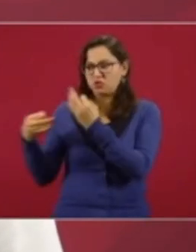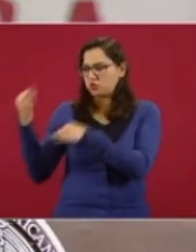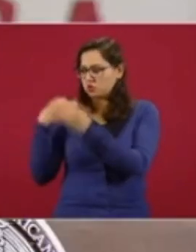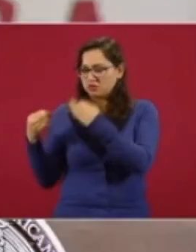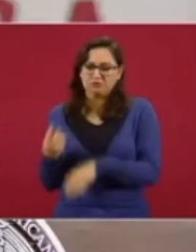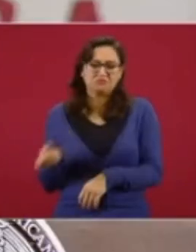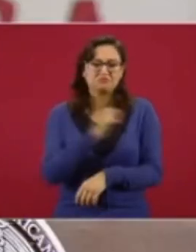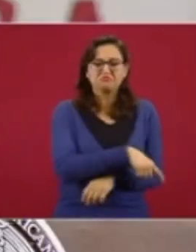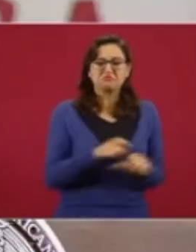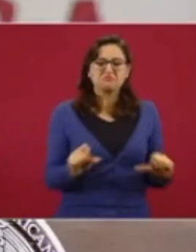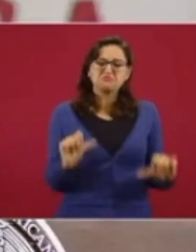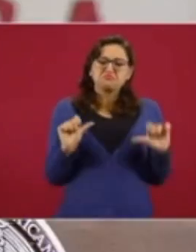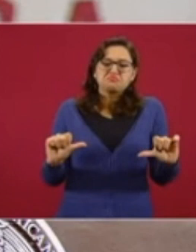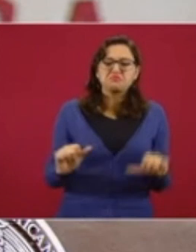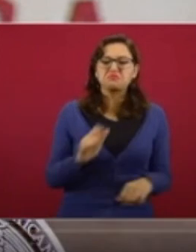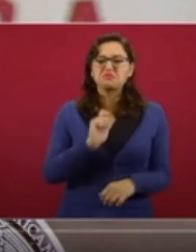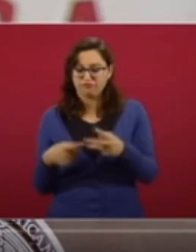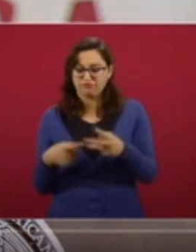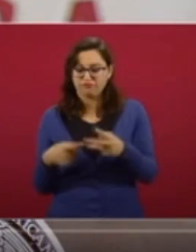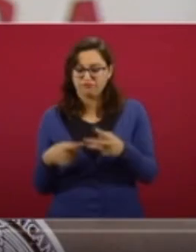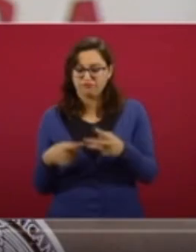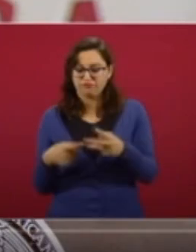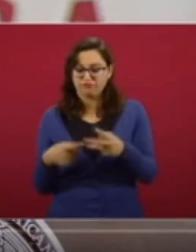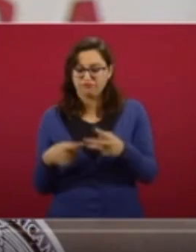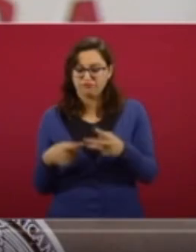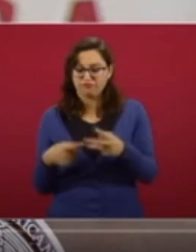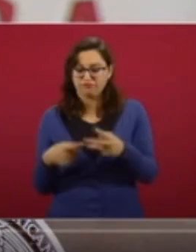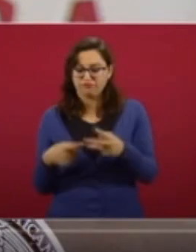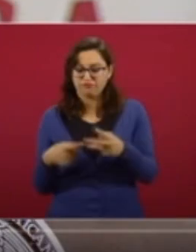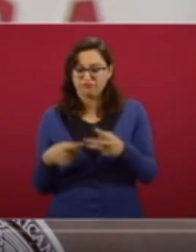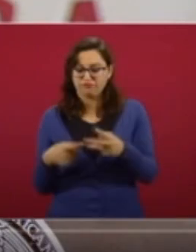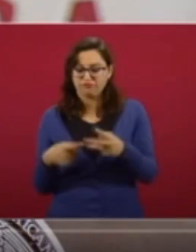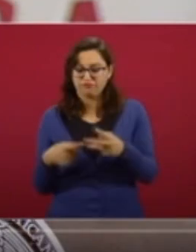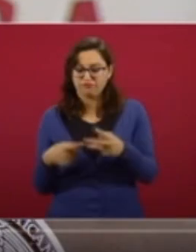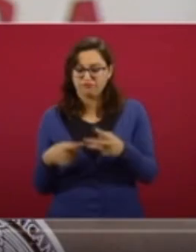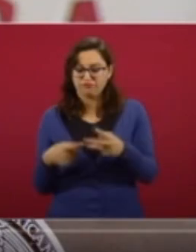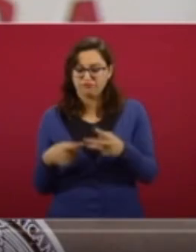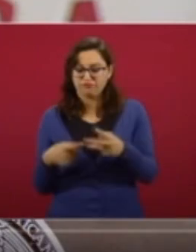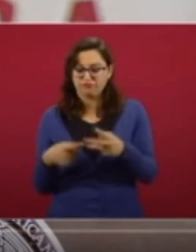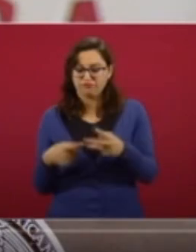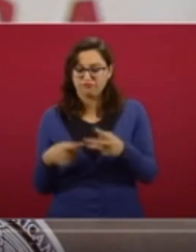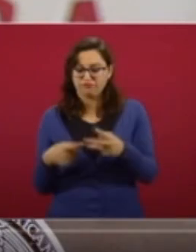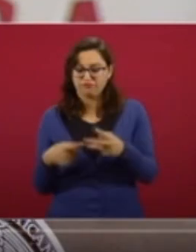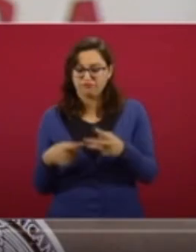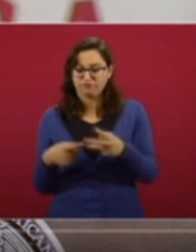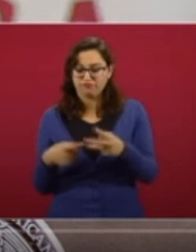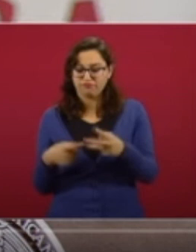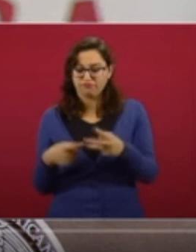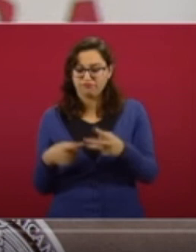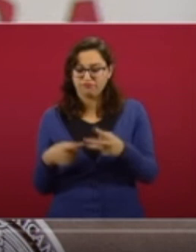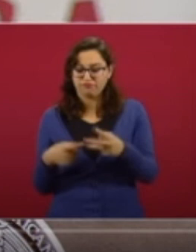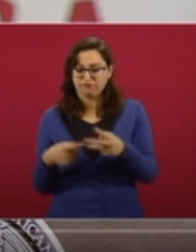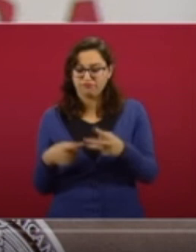cuotas de seguridad social adelante por eso les digo que el tema va a estar complicado porque ojo hay muchos intereses están